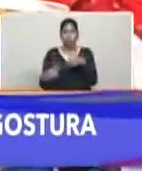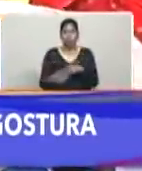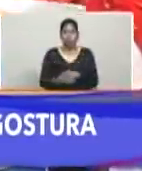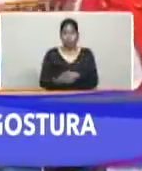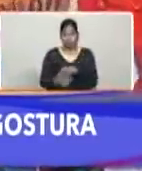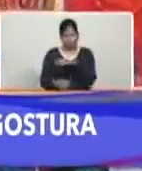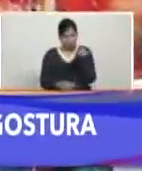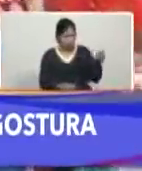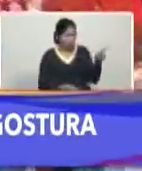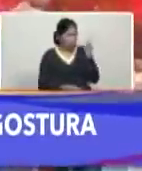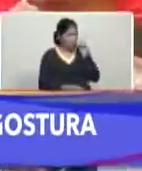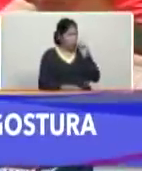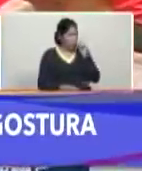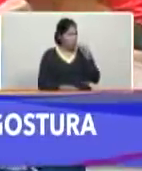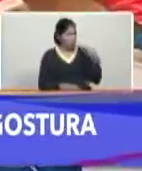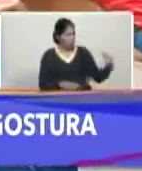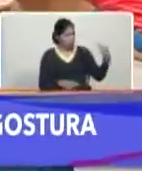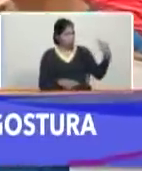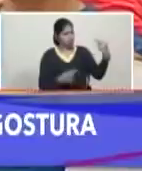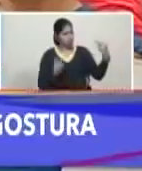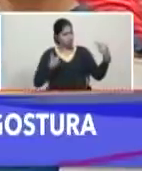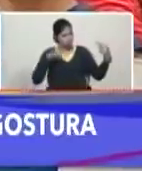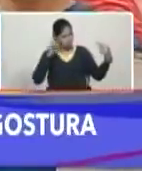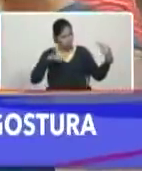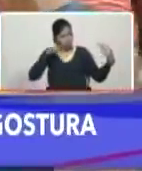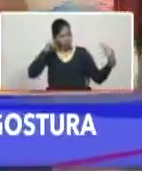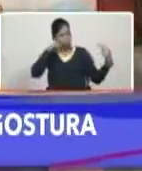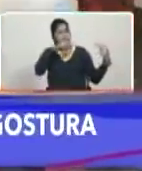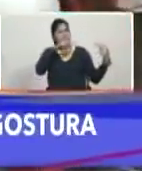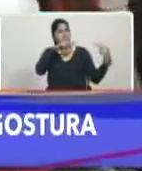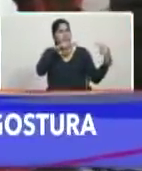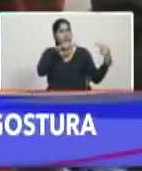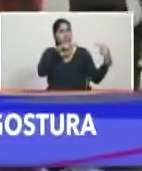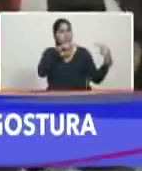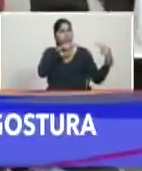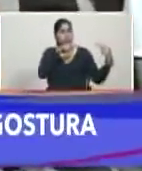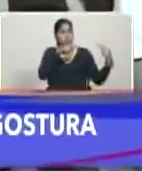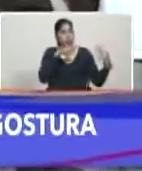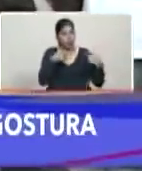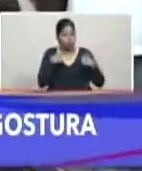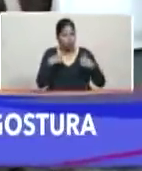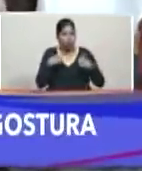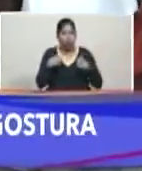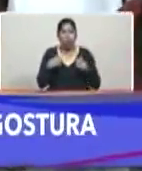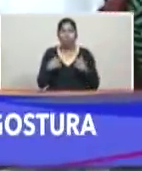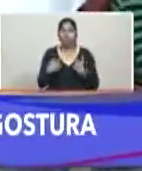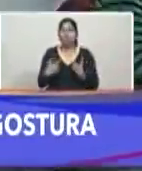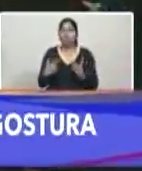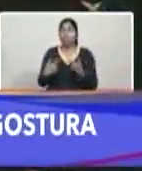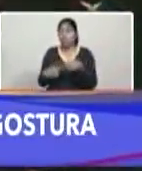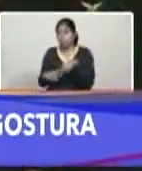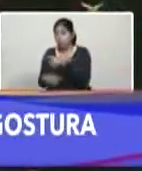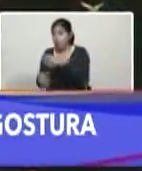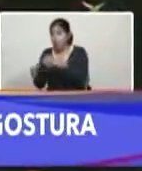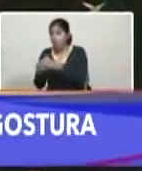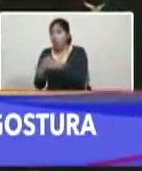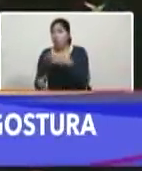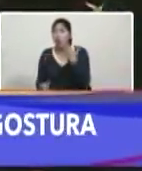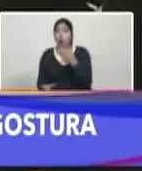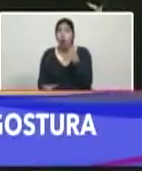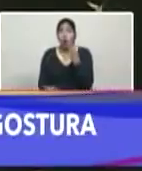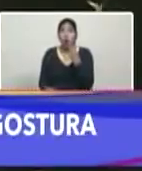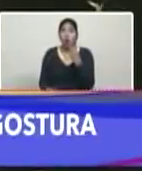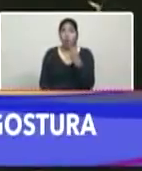hombres que me ven y que yo los veo también, yo les digo a ustedes, jóvenes de los liceos, de